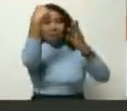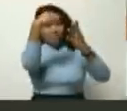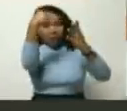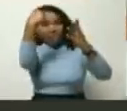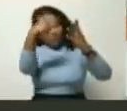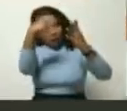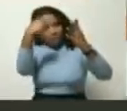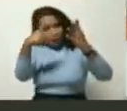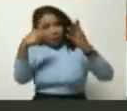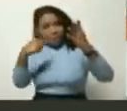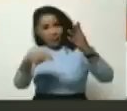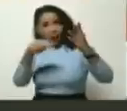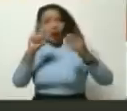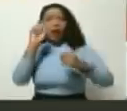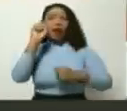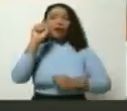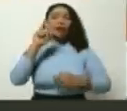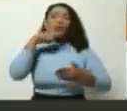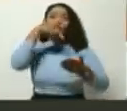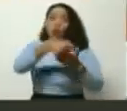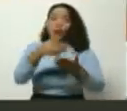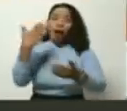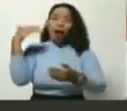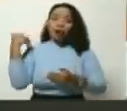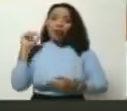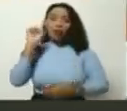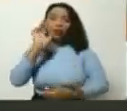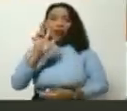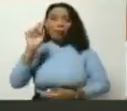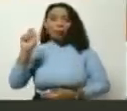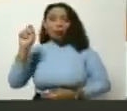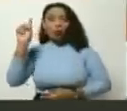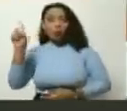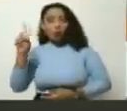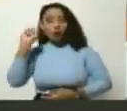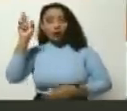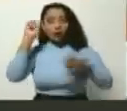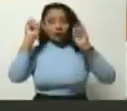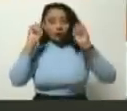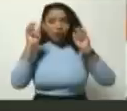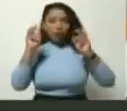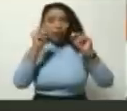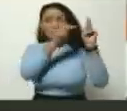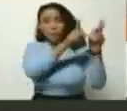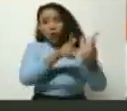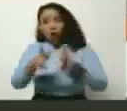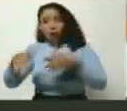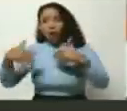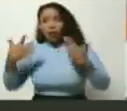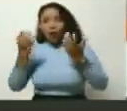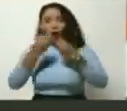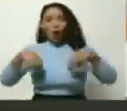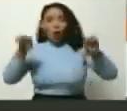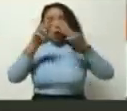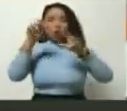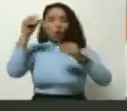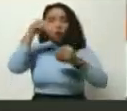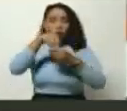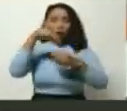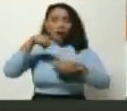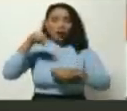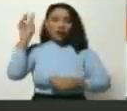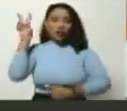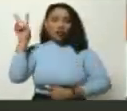en el número 3.1 y en consonancia con los marcos, planes y programas de la ONU en Venezuela.